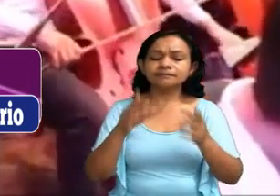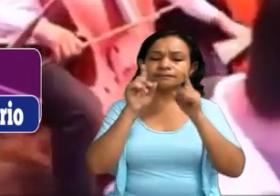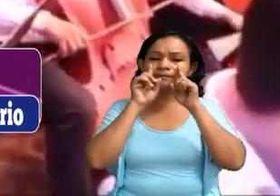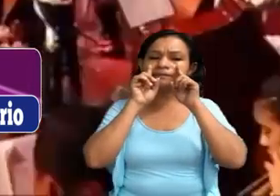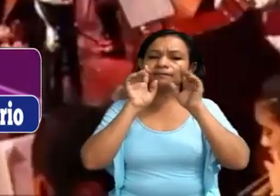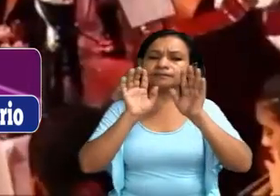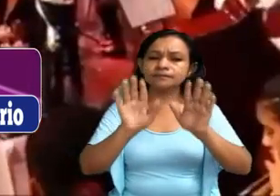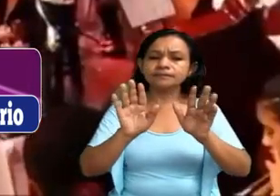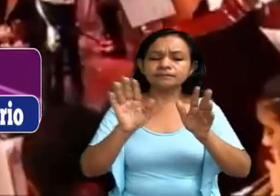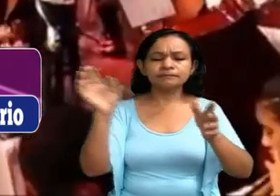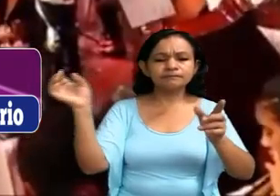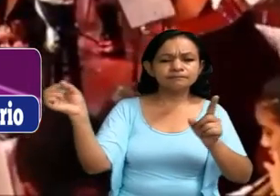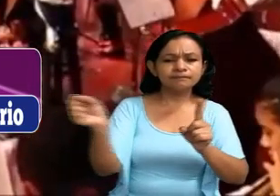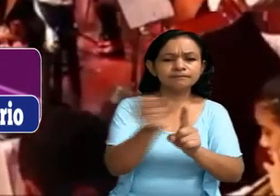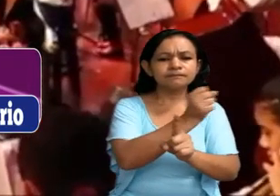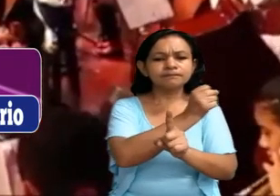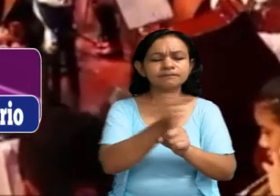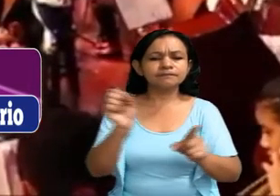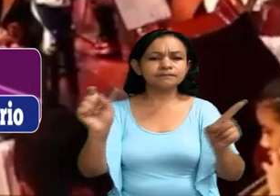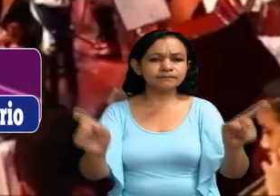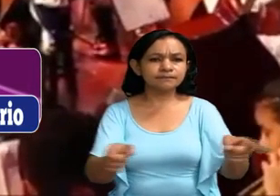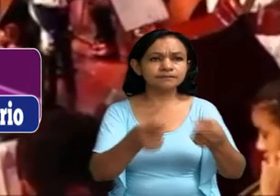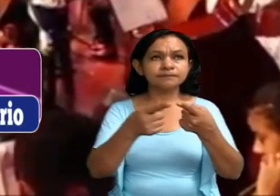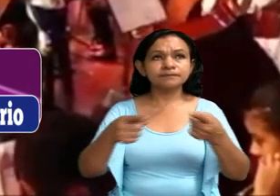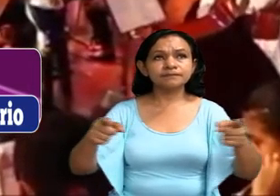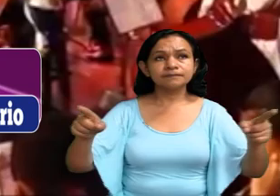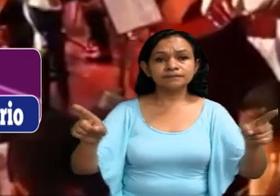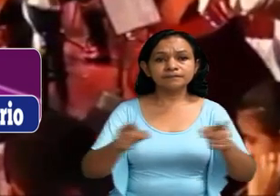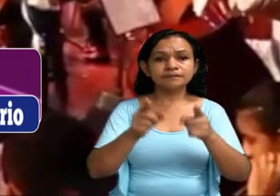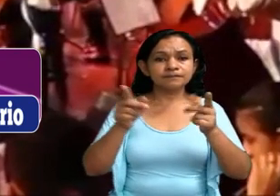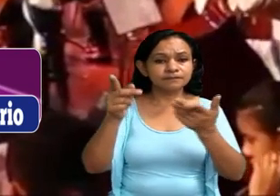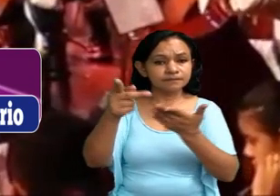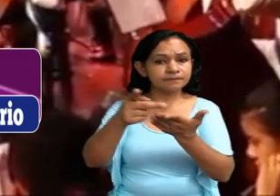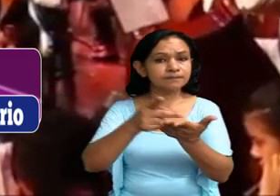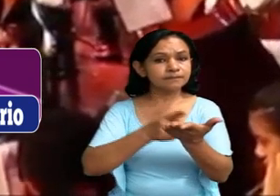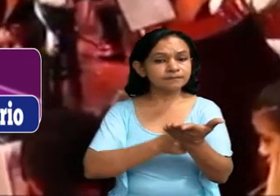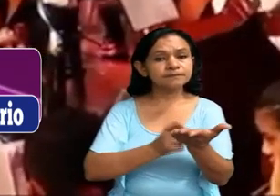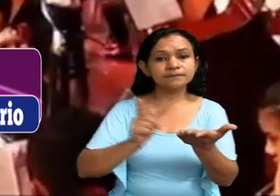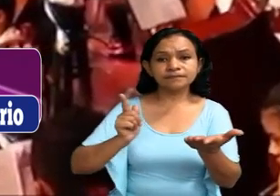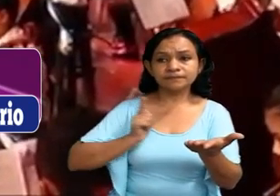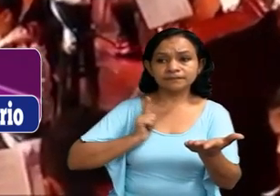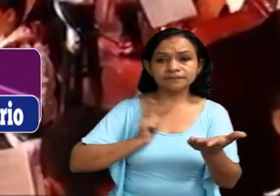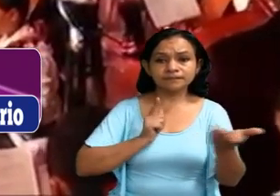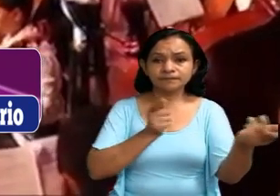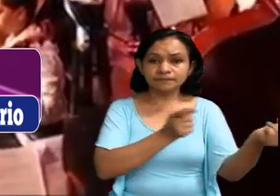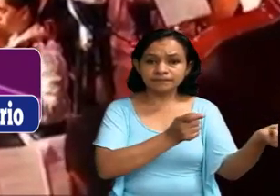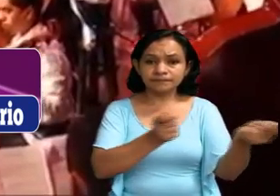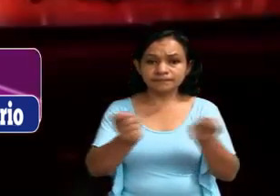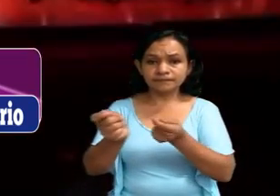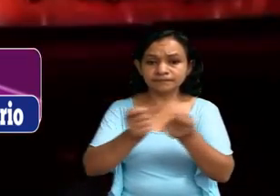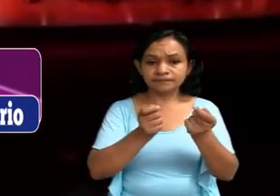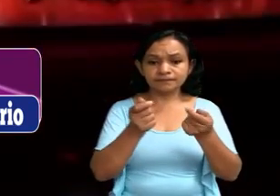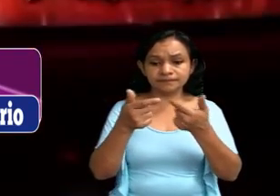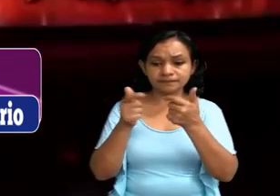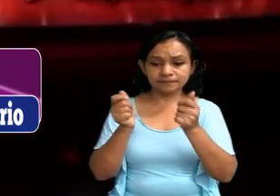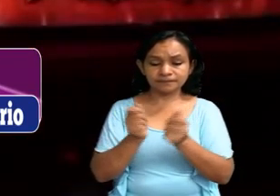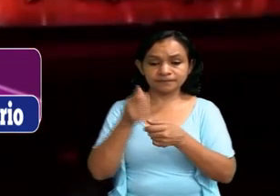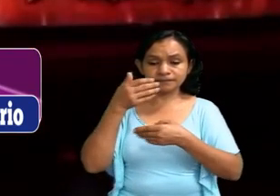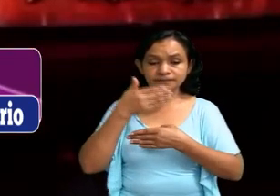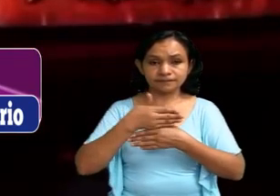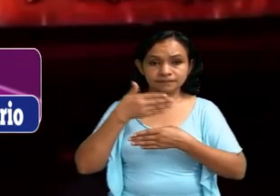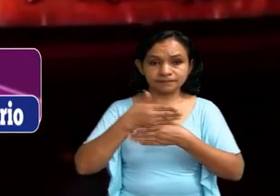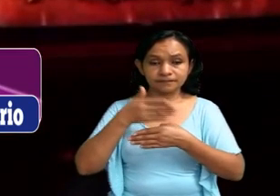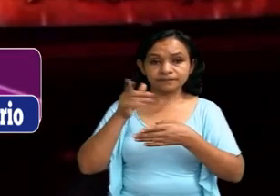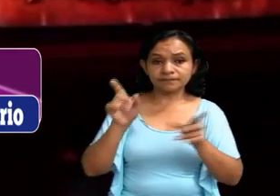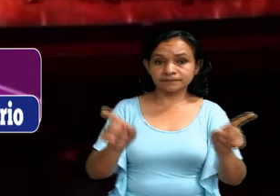Prevención de la Violencia a Través de la Música. También este proyecto lo hemos estado coordinando desde la Camerata, el teatro, pero incide